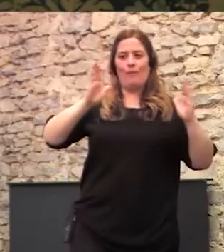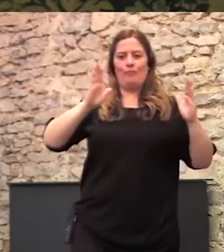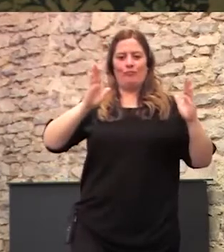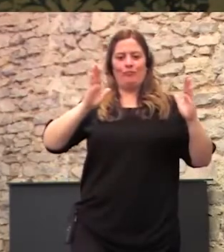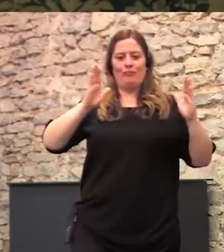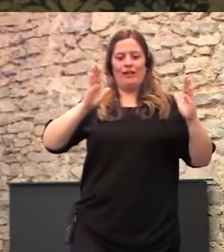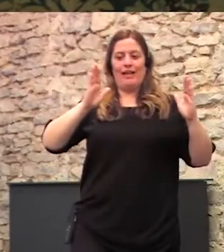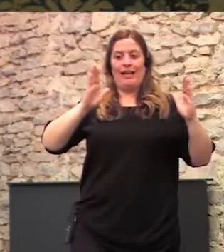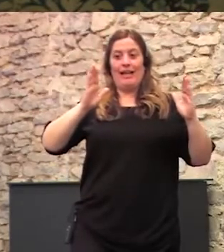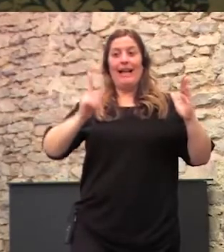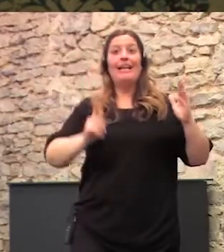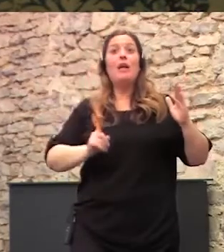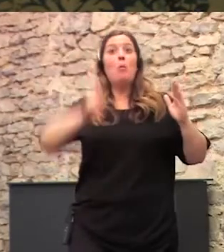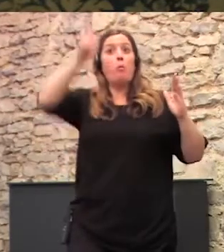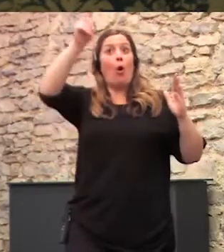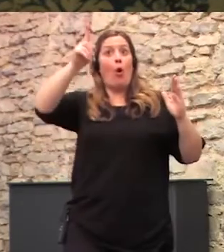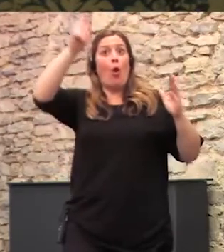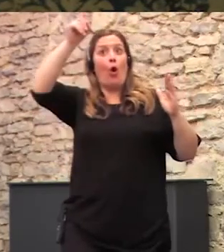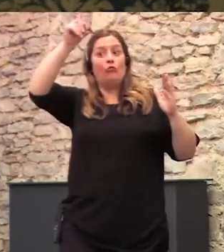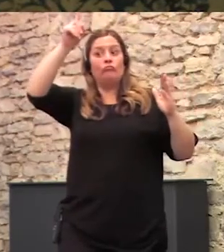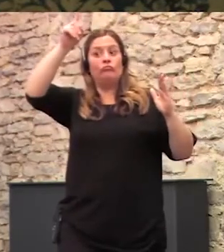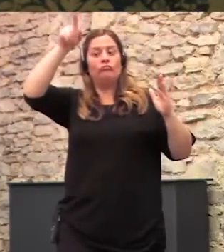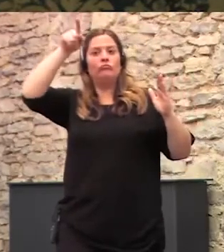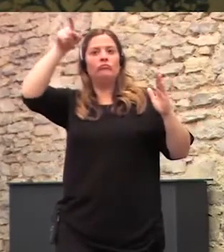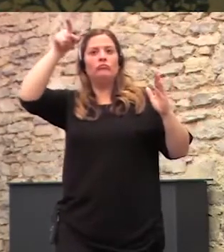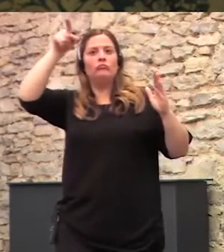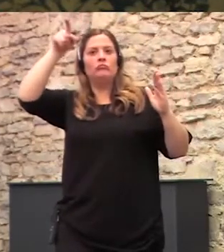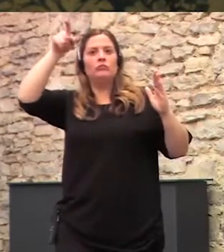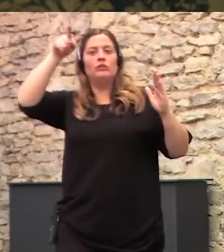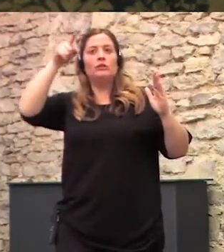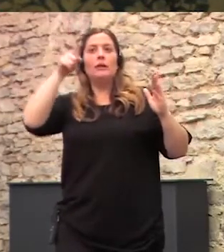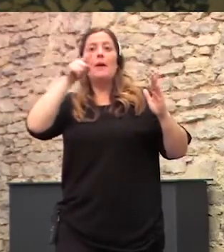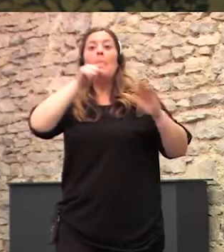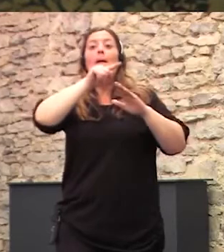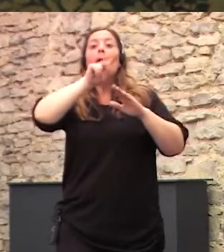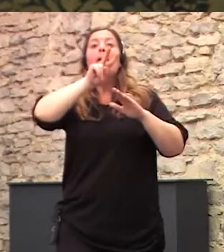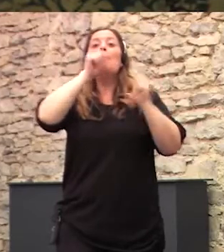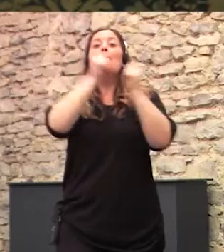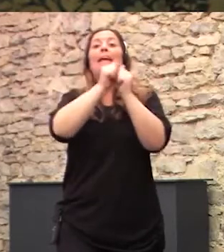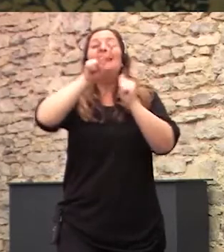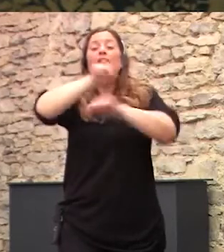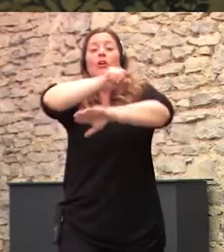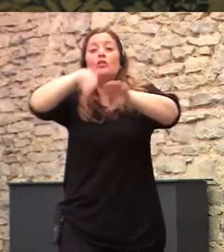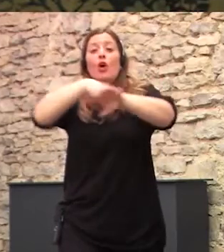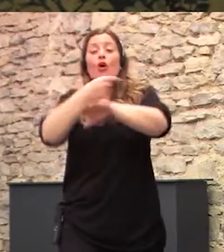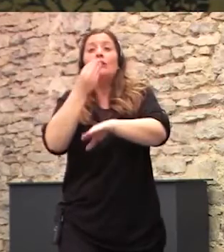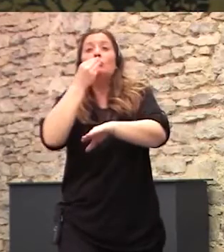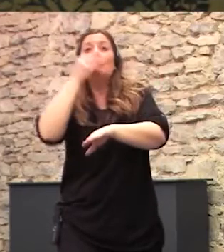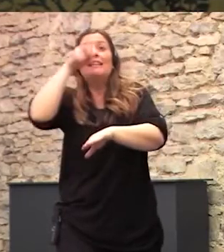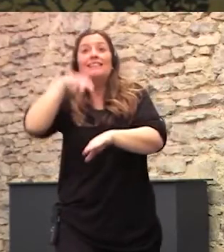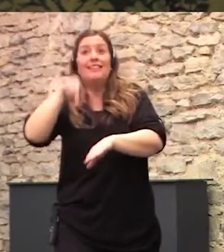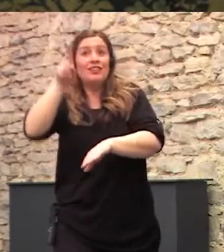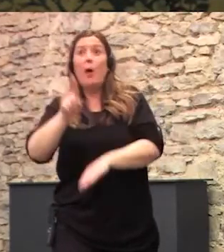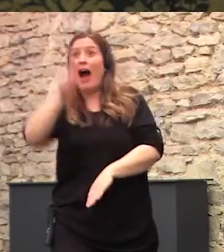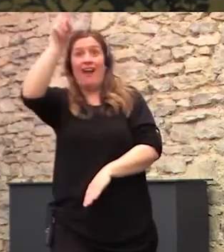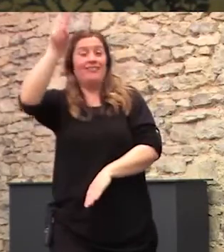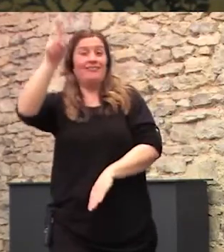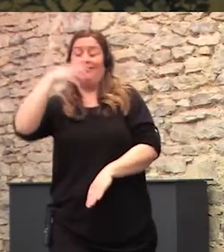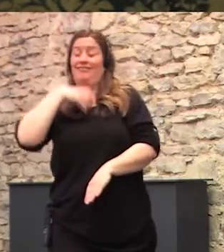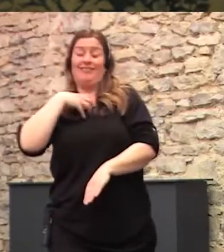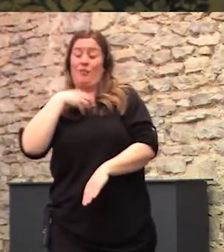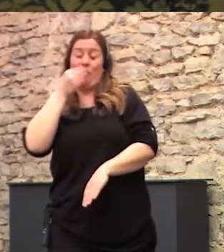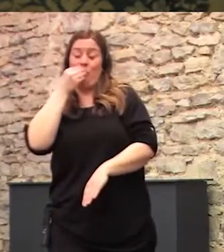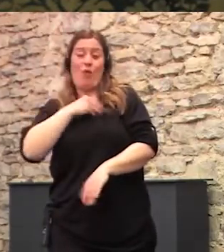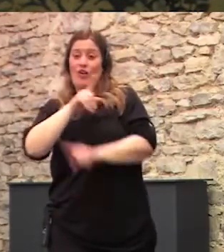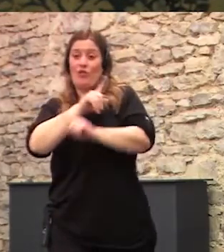los polos conlleva estar ayunando durante 22 horas y eso no es humano. Entonces, alguna adaptación tenemos que